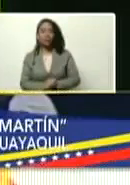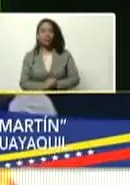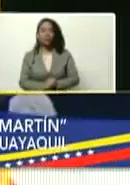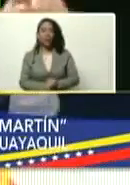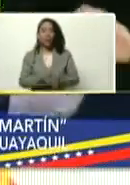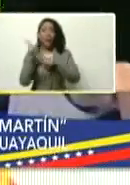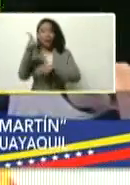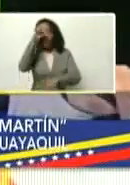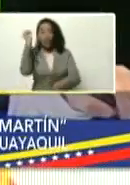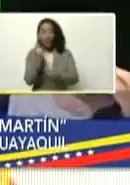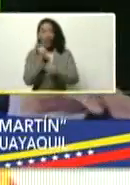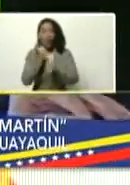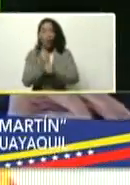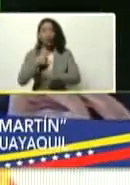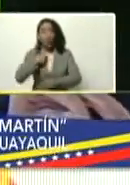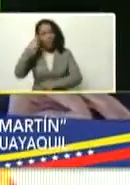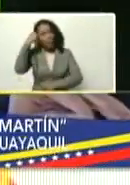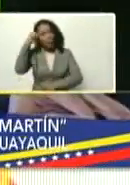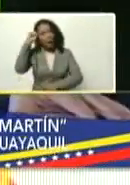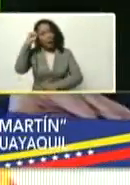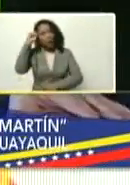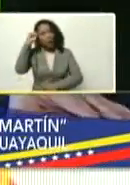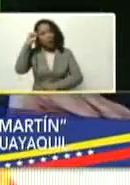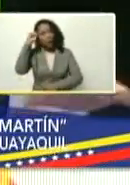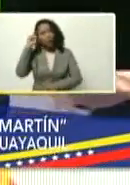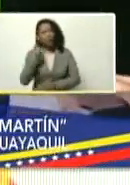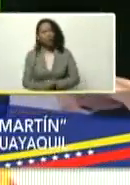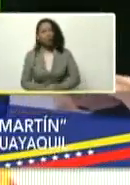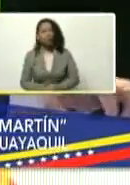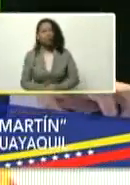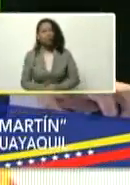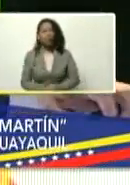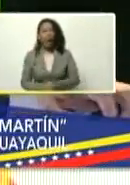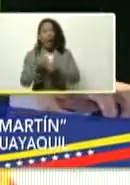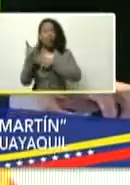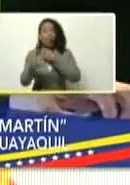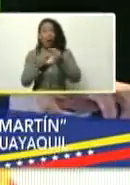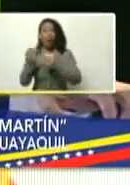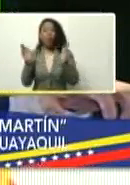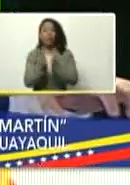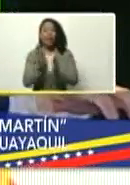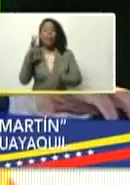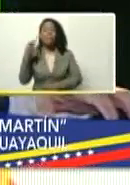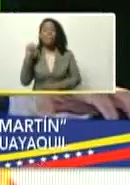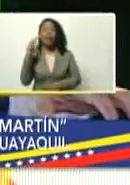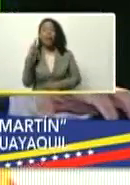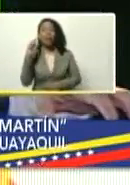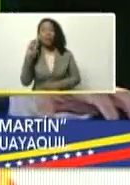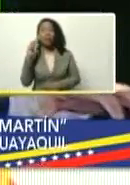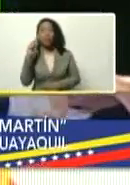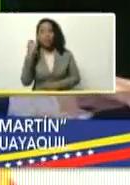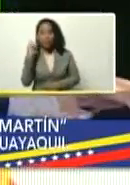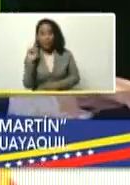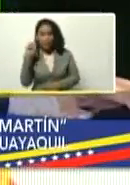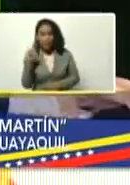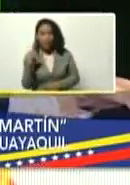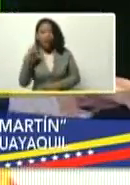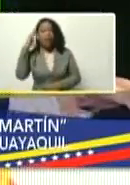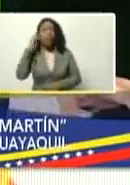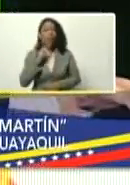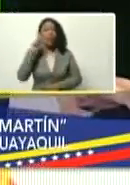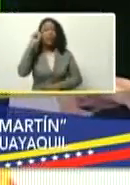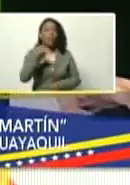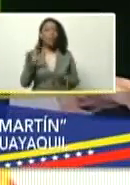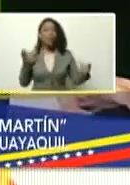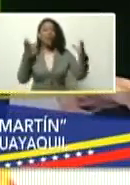en esa obra. Yo recordaba que así como San Martín y Bolívar se reunieron, también se